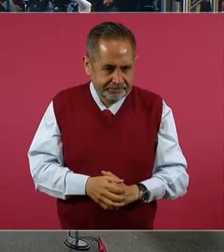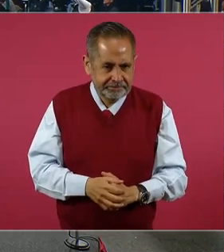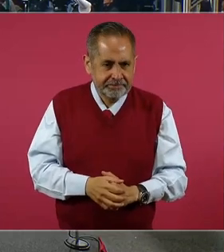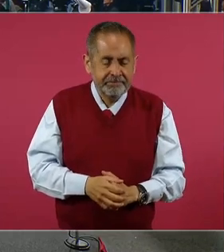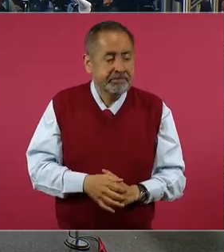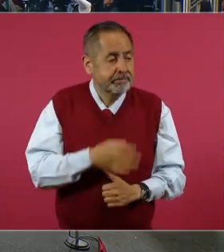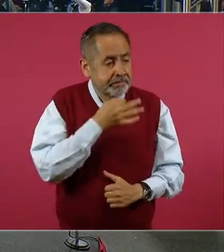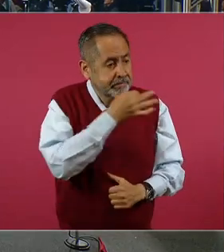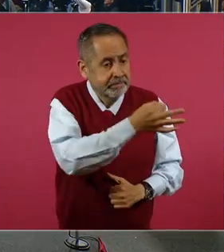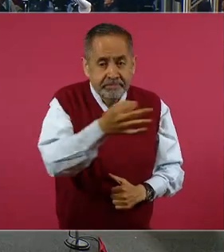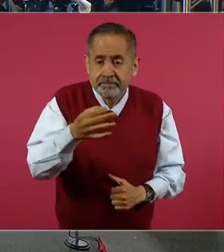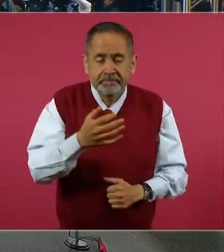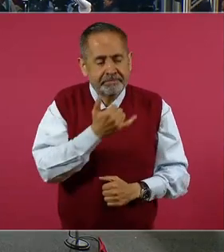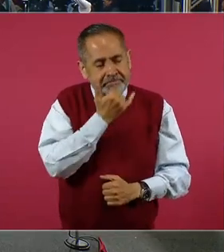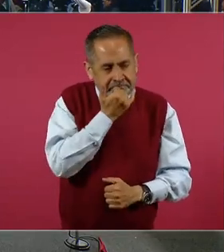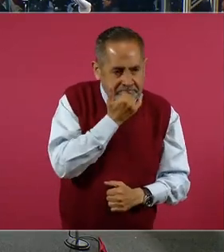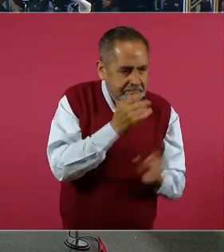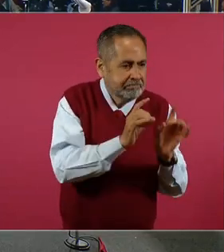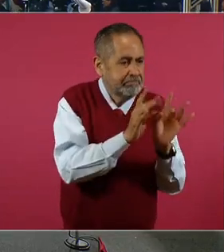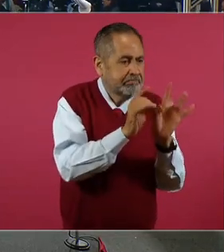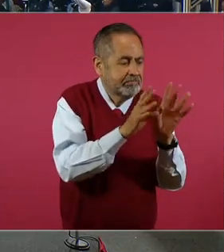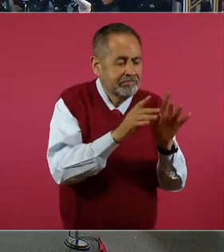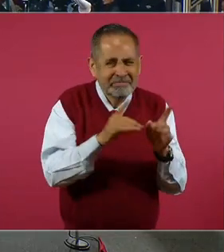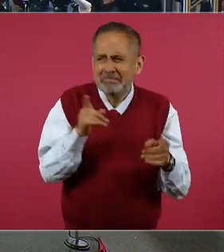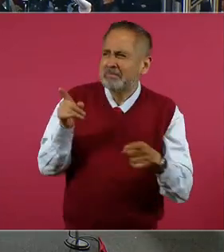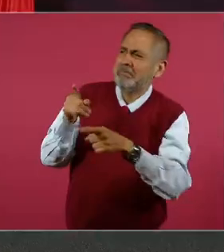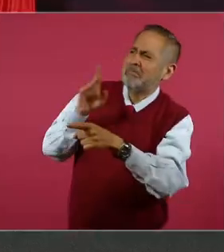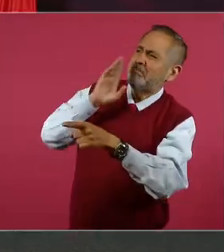ofrecer disculpas a los que se sintieron